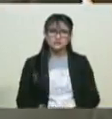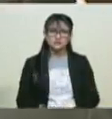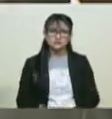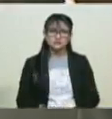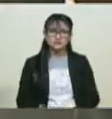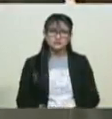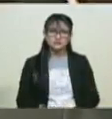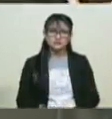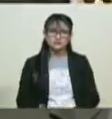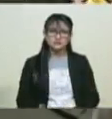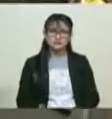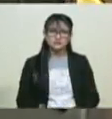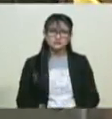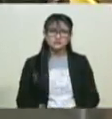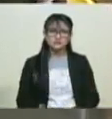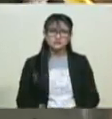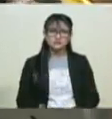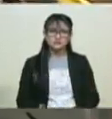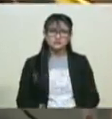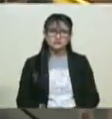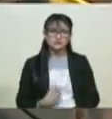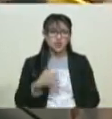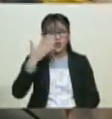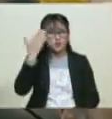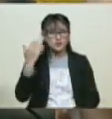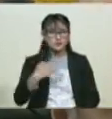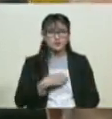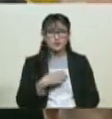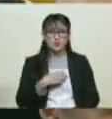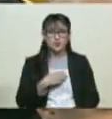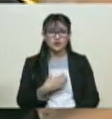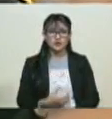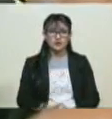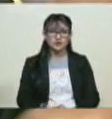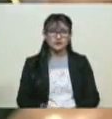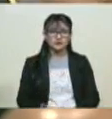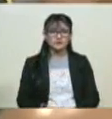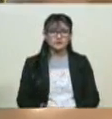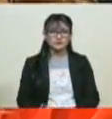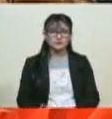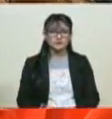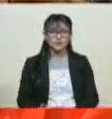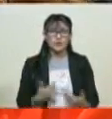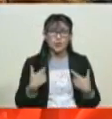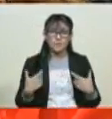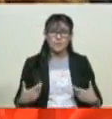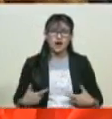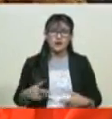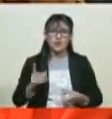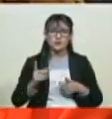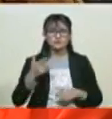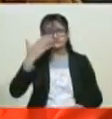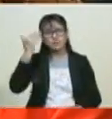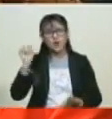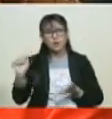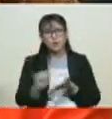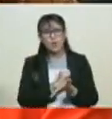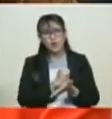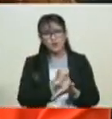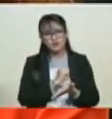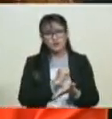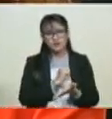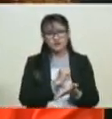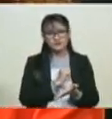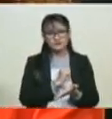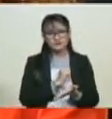insistente yo no lo olvido aunque el ser humano tiende a borrar dice el